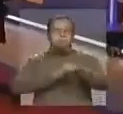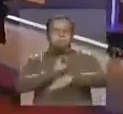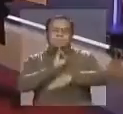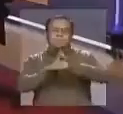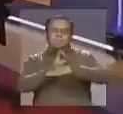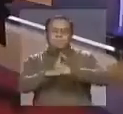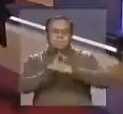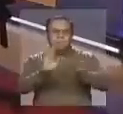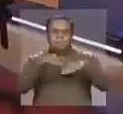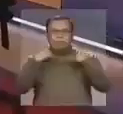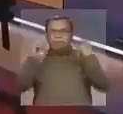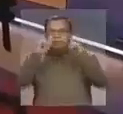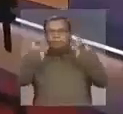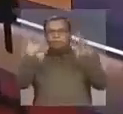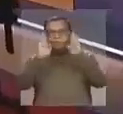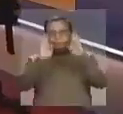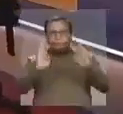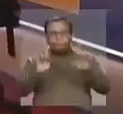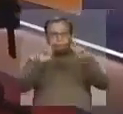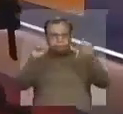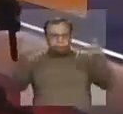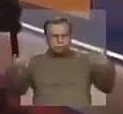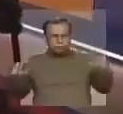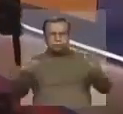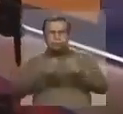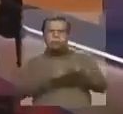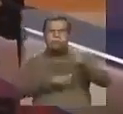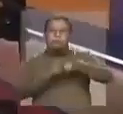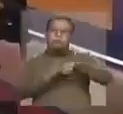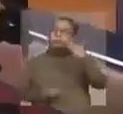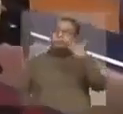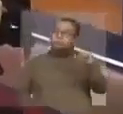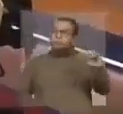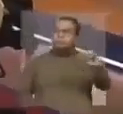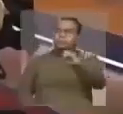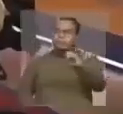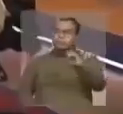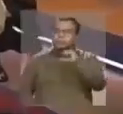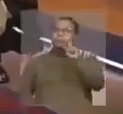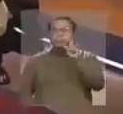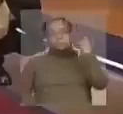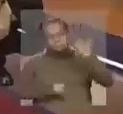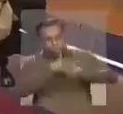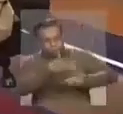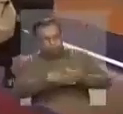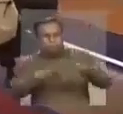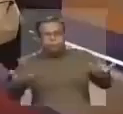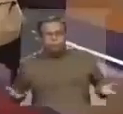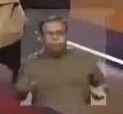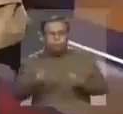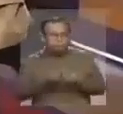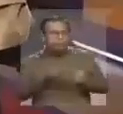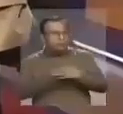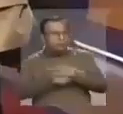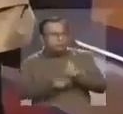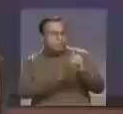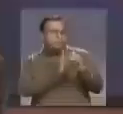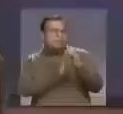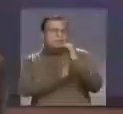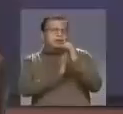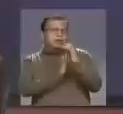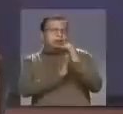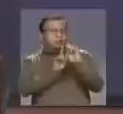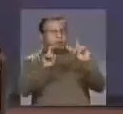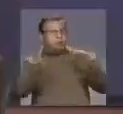está colapsada por la atención no solamente de mujeres o hombres desplazados de los territorios, sino por la crisis migratoria que hay en